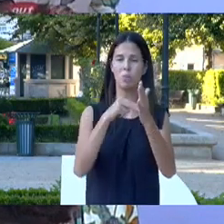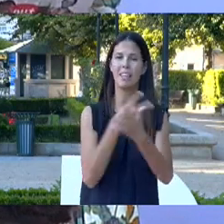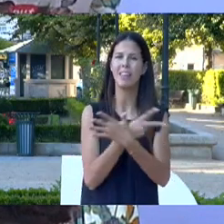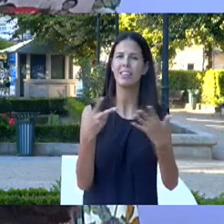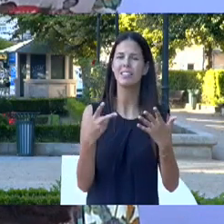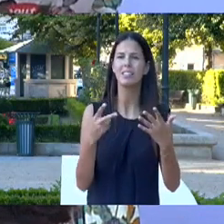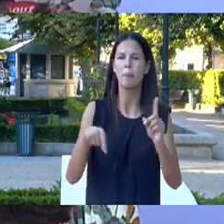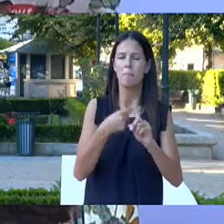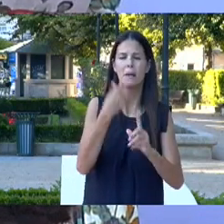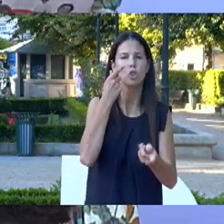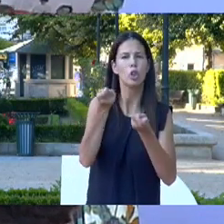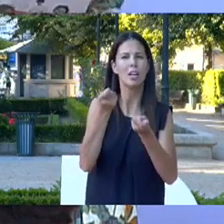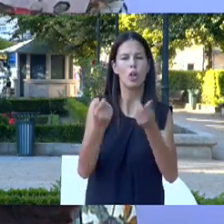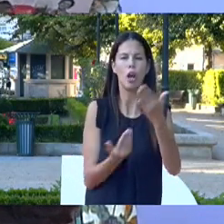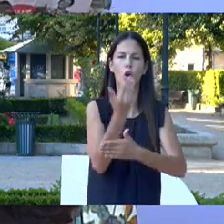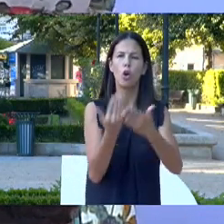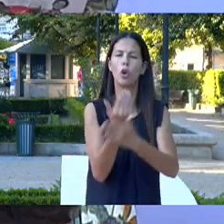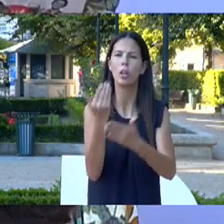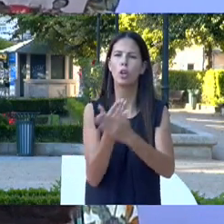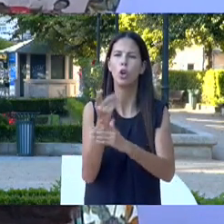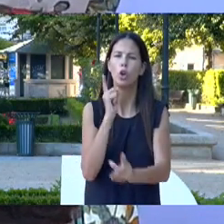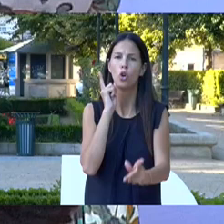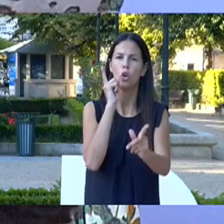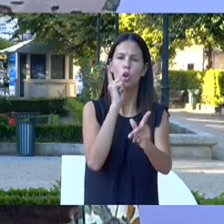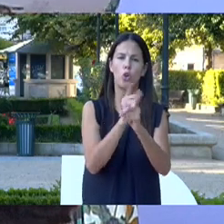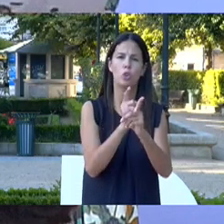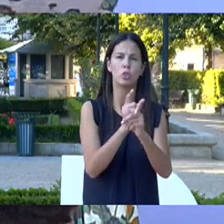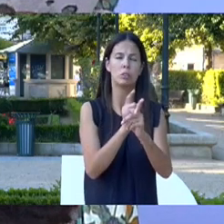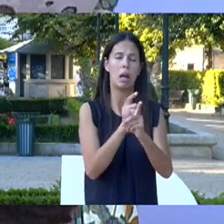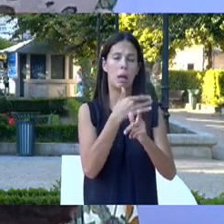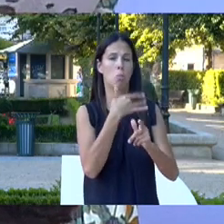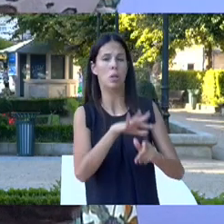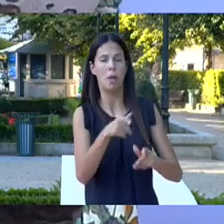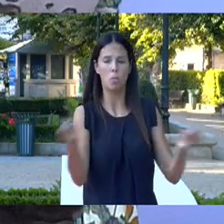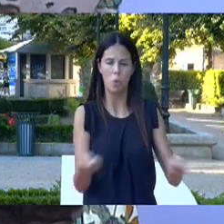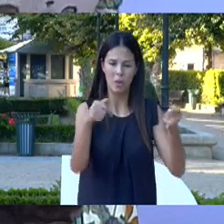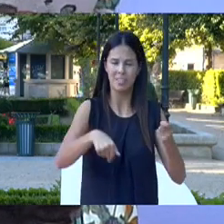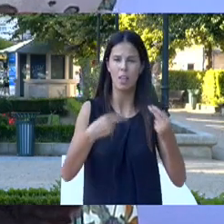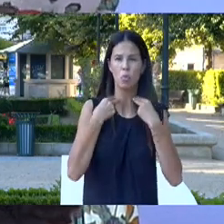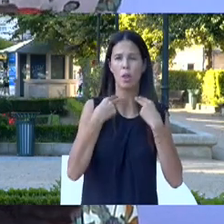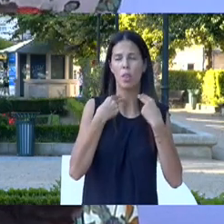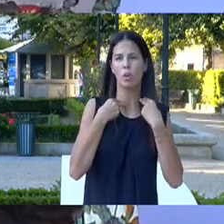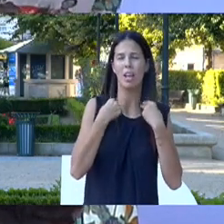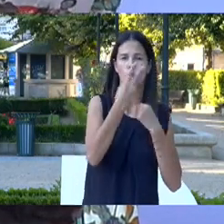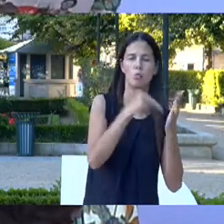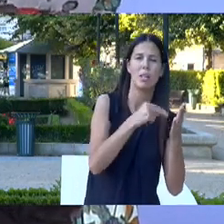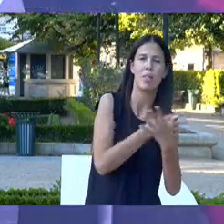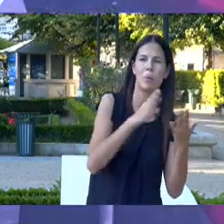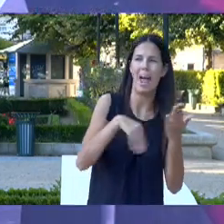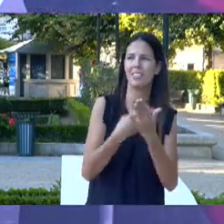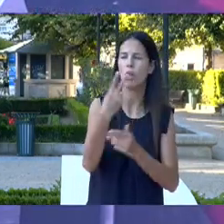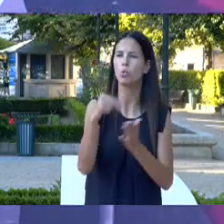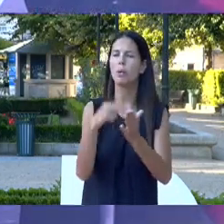e coordinou as xornadas contra a impunidade promovidas por esta mesma institución entre o 2019 e o